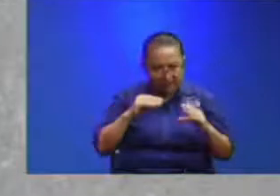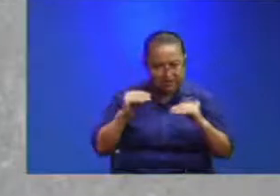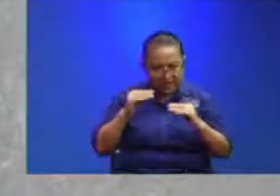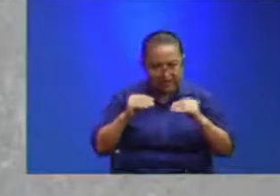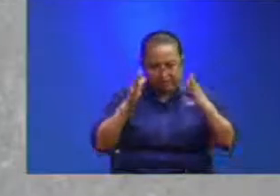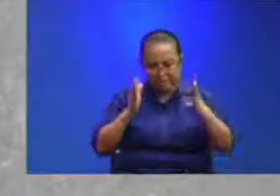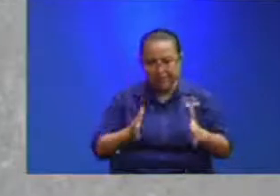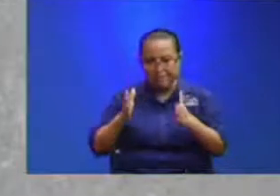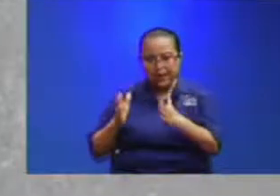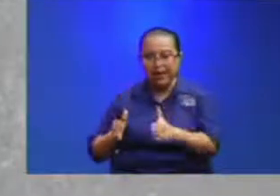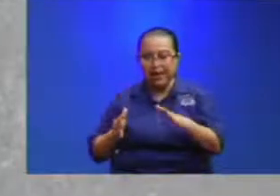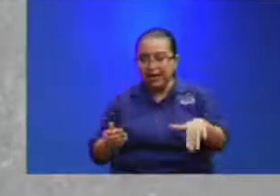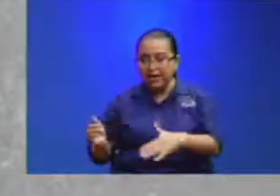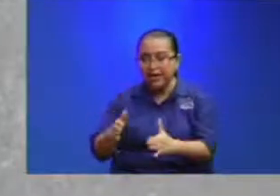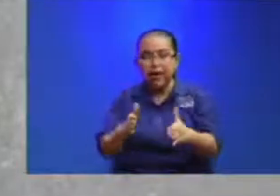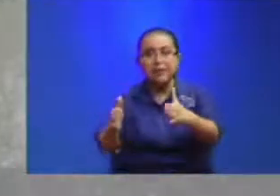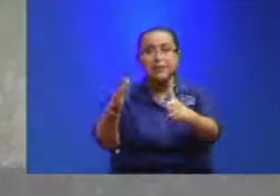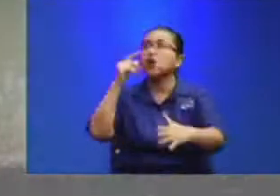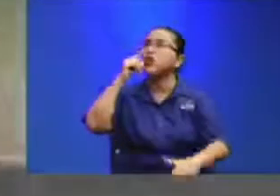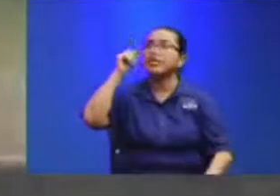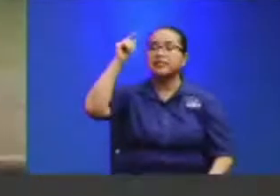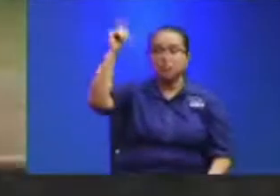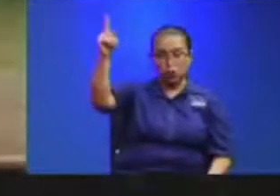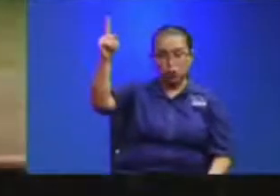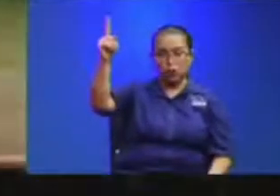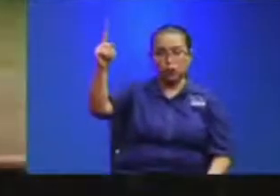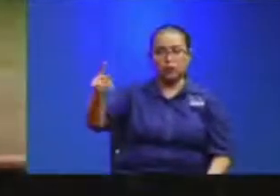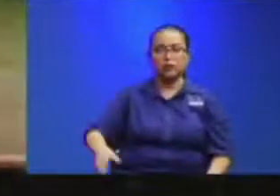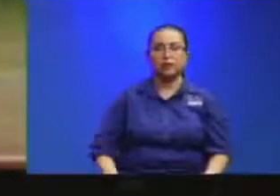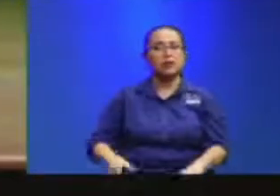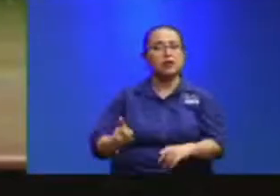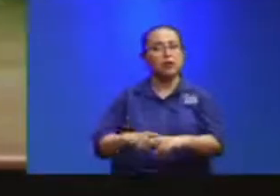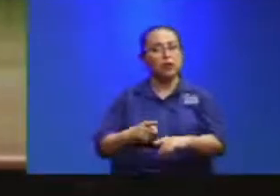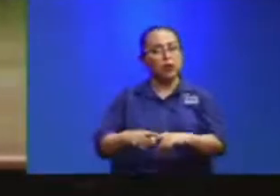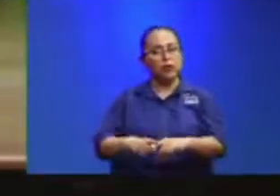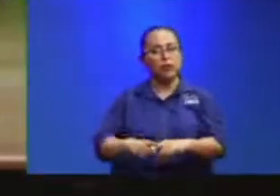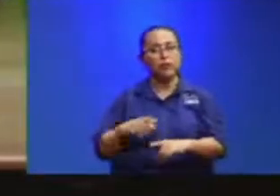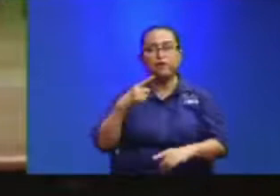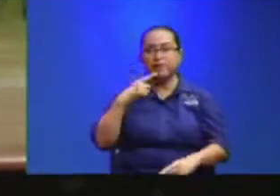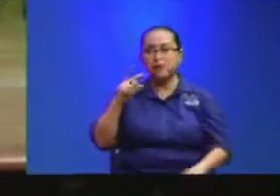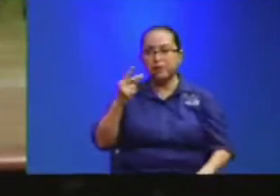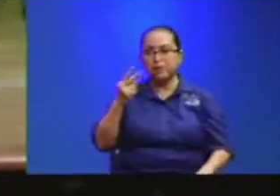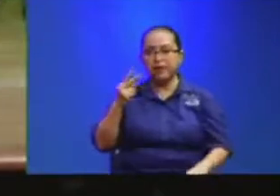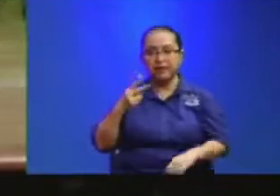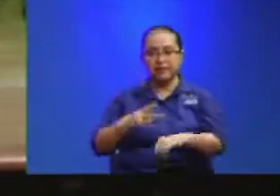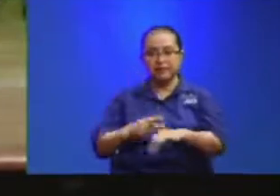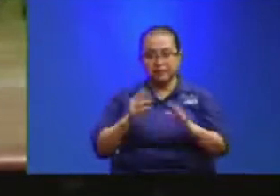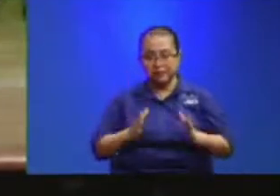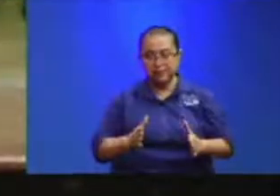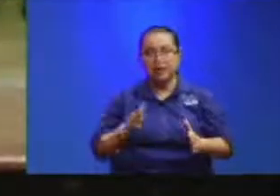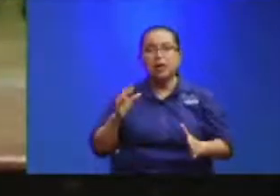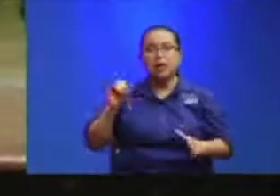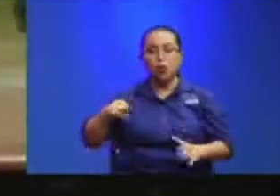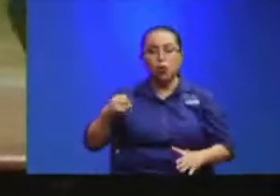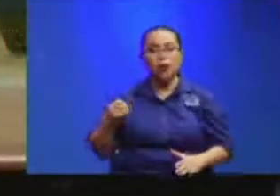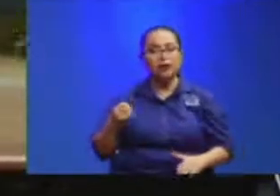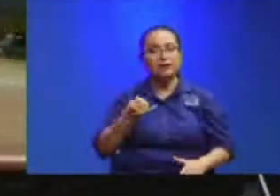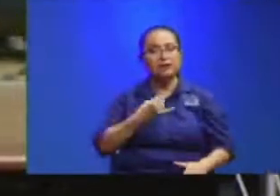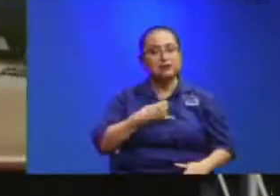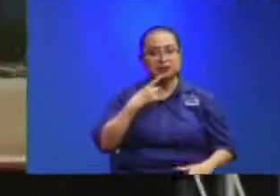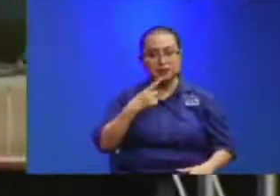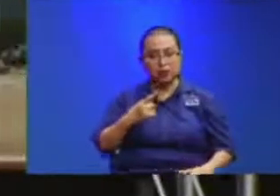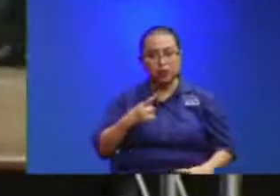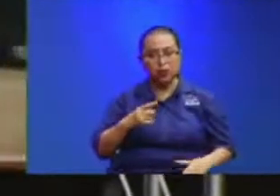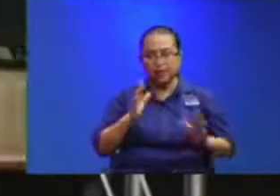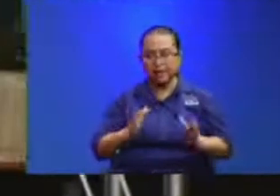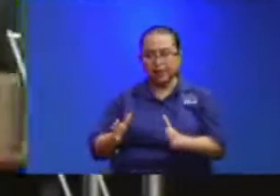cuando vino la primera vez antes de que viniera juan dijo preparen el camino señor ahorita que viene